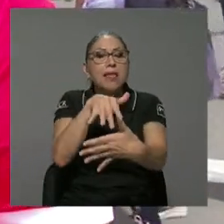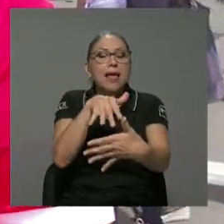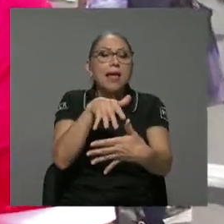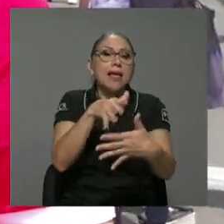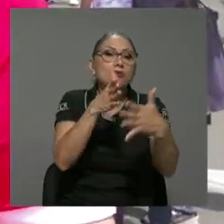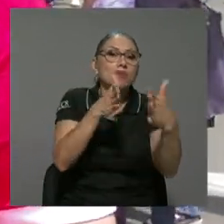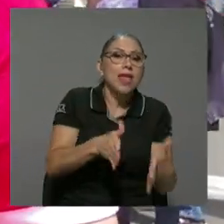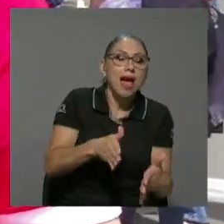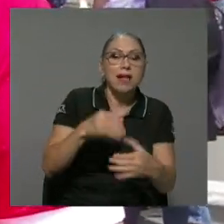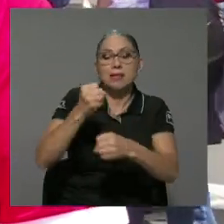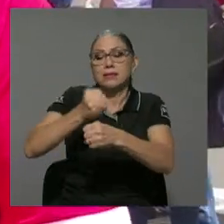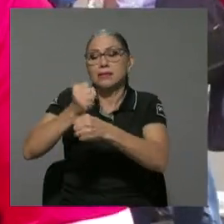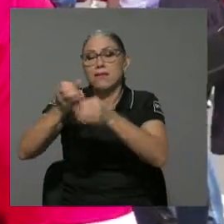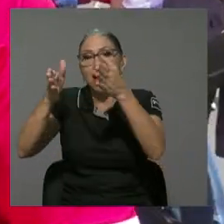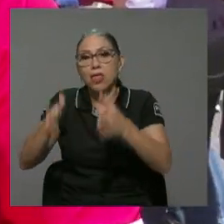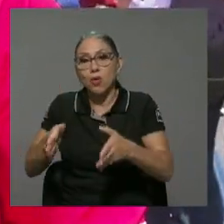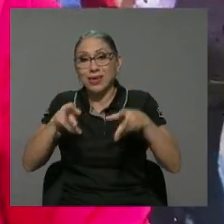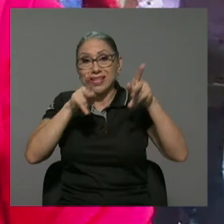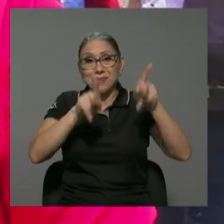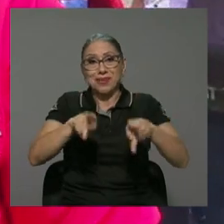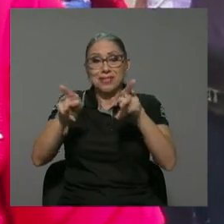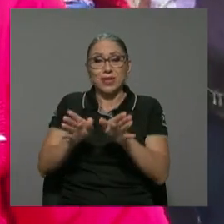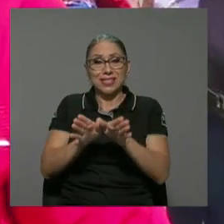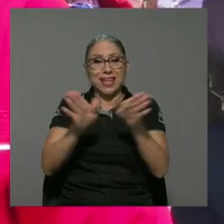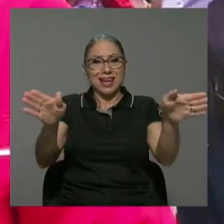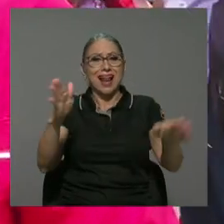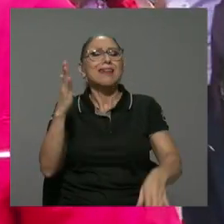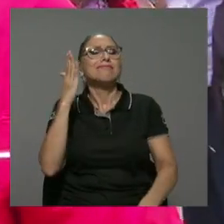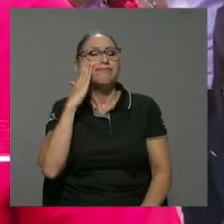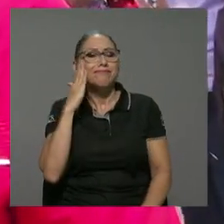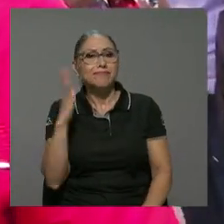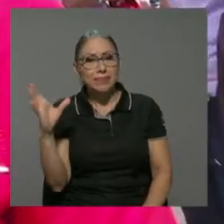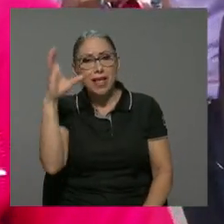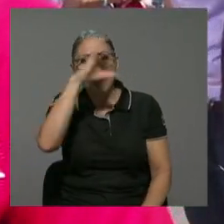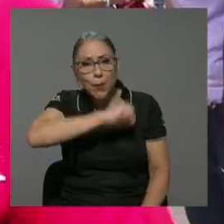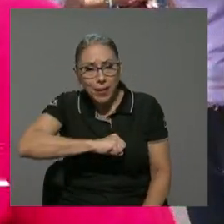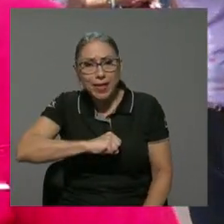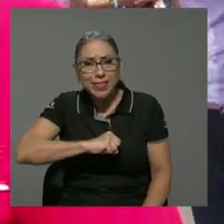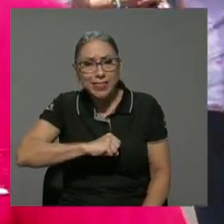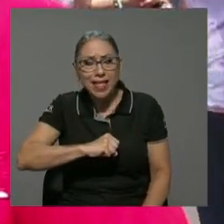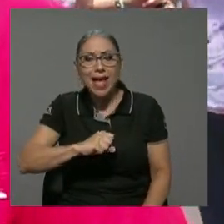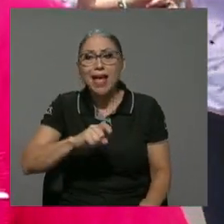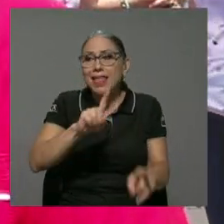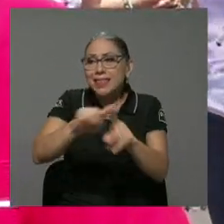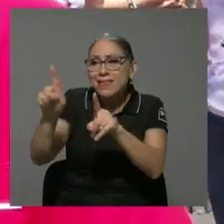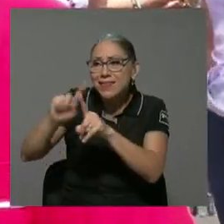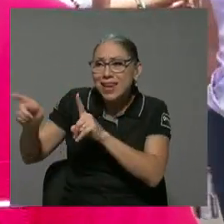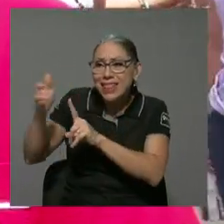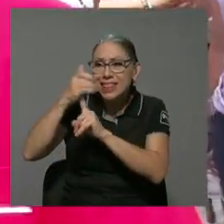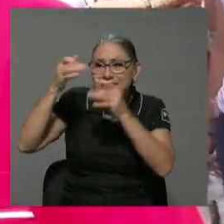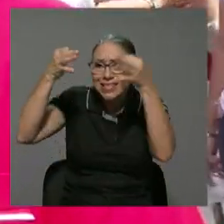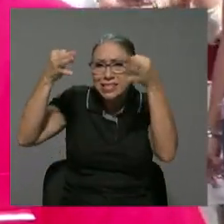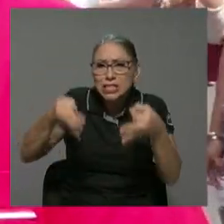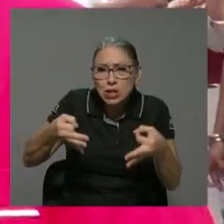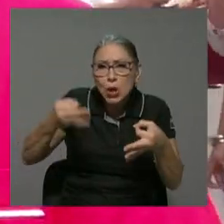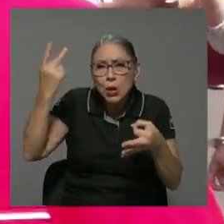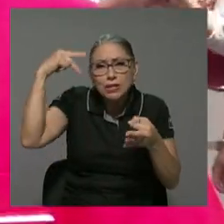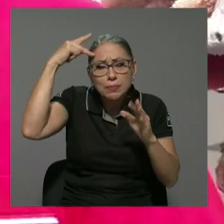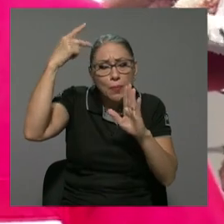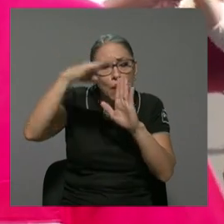pueblo en general está consciente de que las políticas que nos están arrinconando, que nos